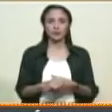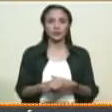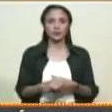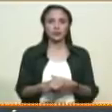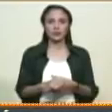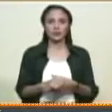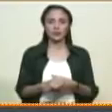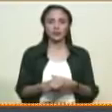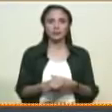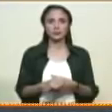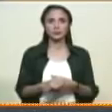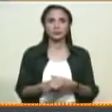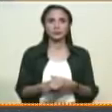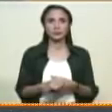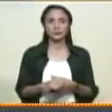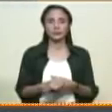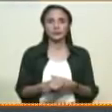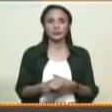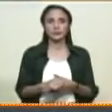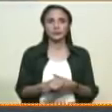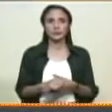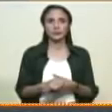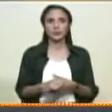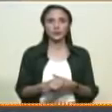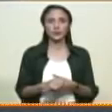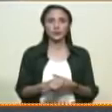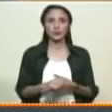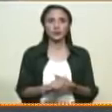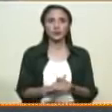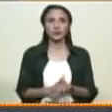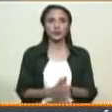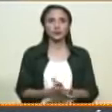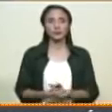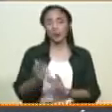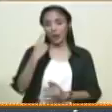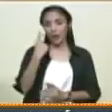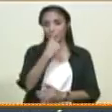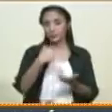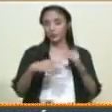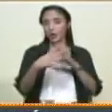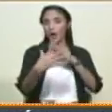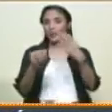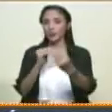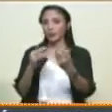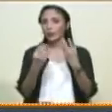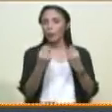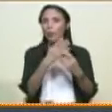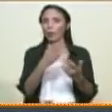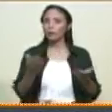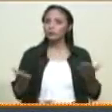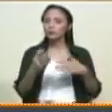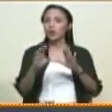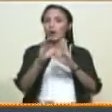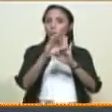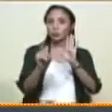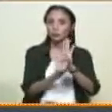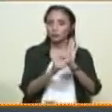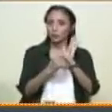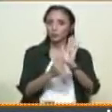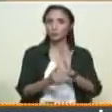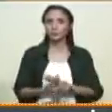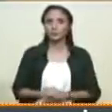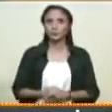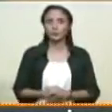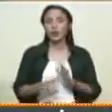decisiones políticas que se tomaron a tiempo. Una de ellas, aplicar esta Constitución, su artículo